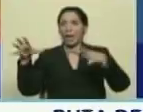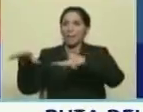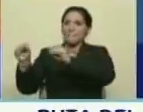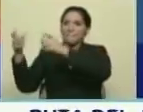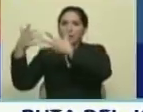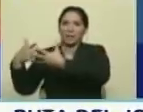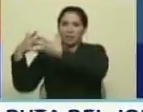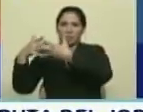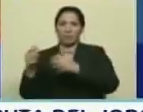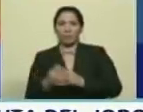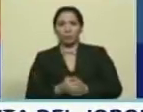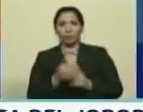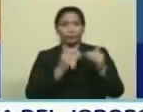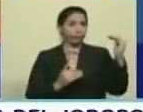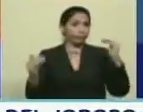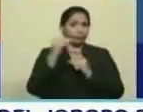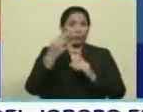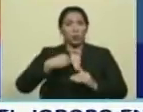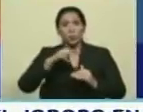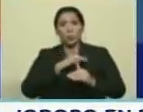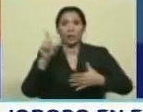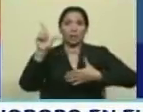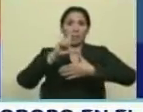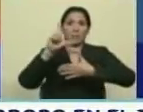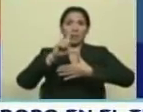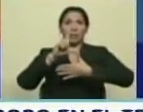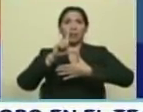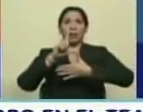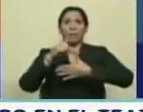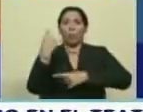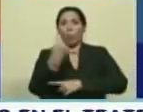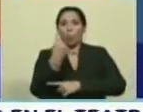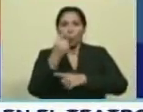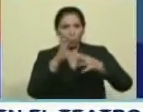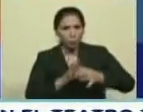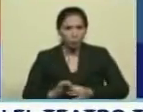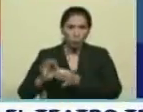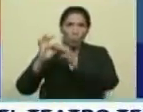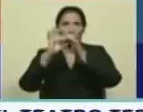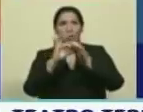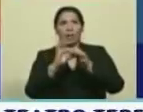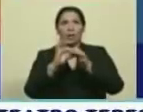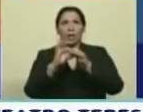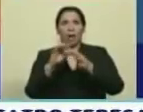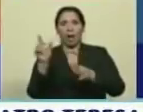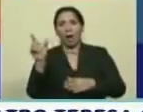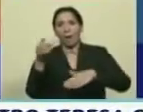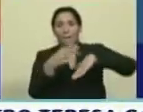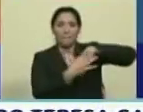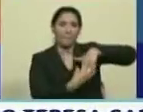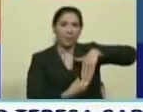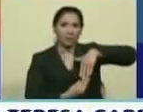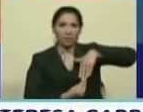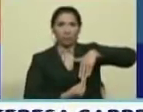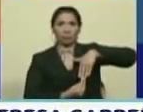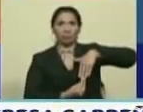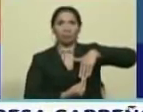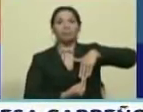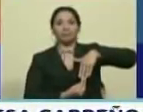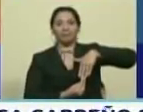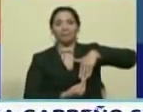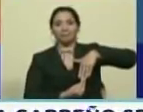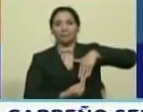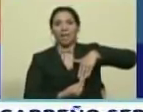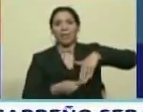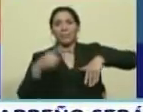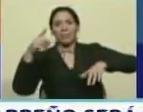convicción inquebrantable de que nuestra América es una sola, del Bravo a la Patagonia, y que es un deber fundamental impedir que